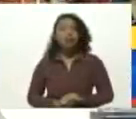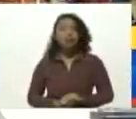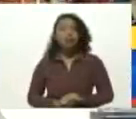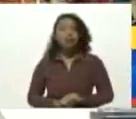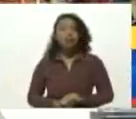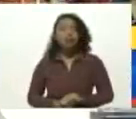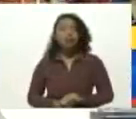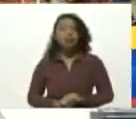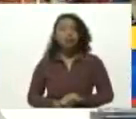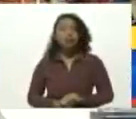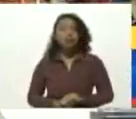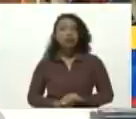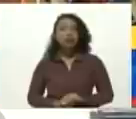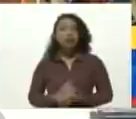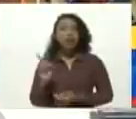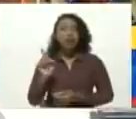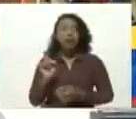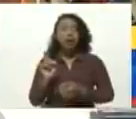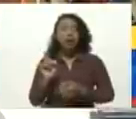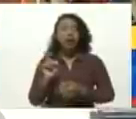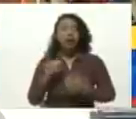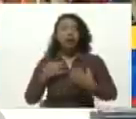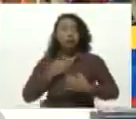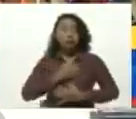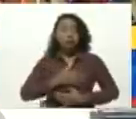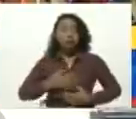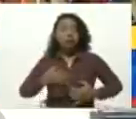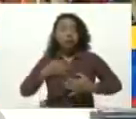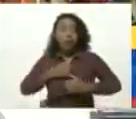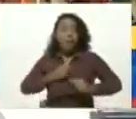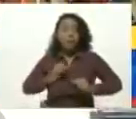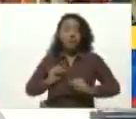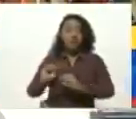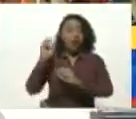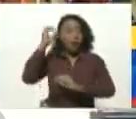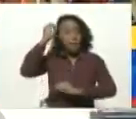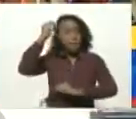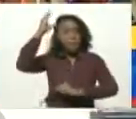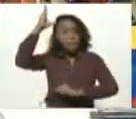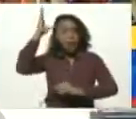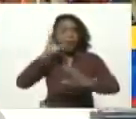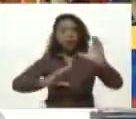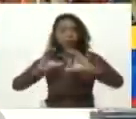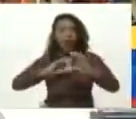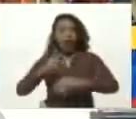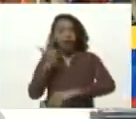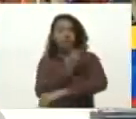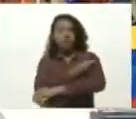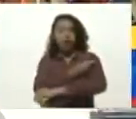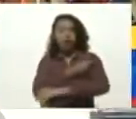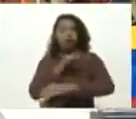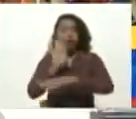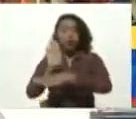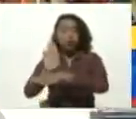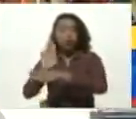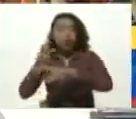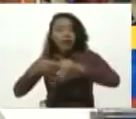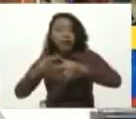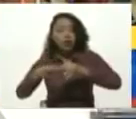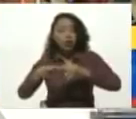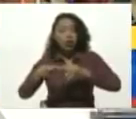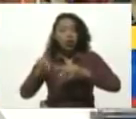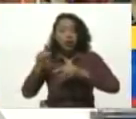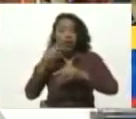la inmunología, la capacidad científica a través de vacunas de proteger al niño. Entonces cuando el niño